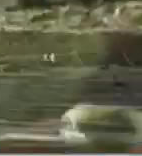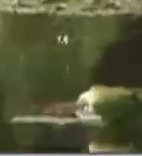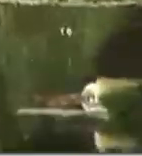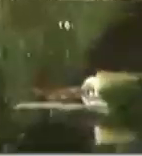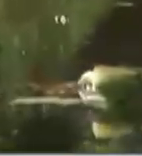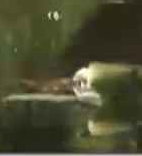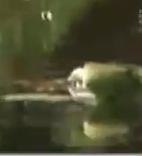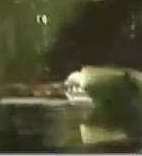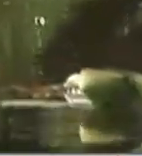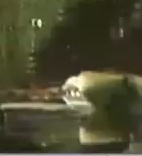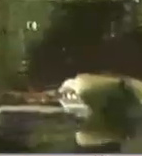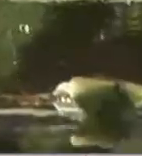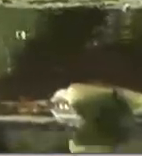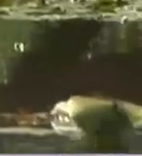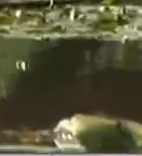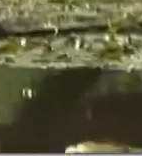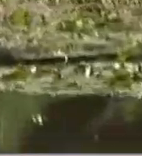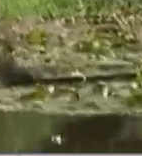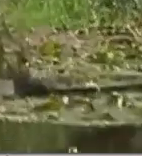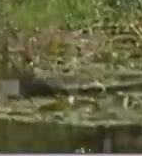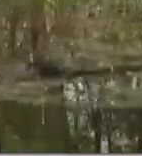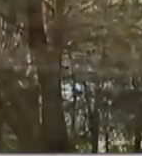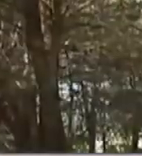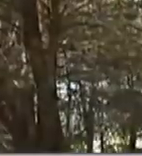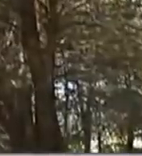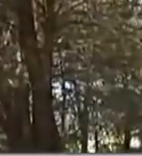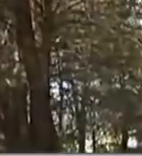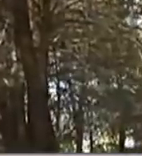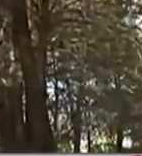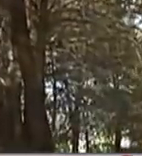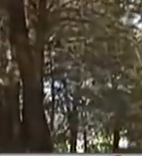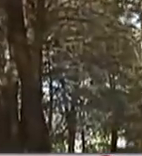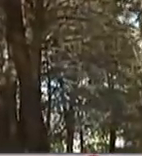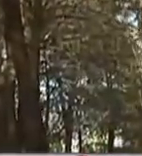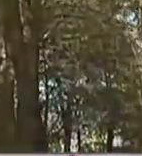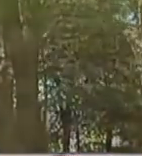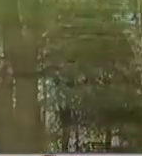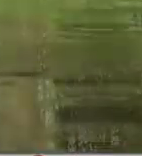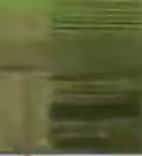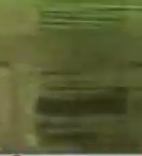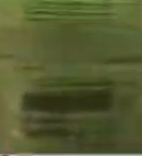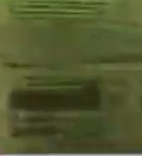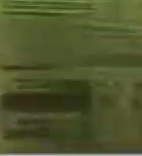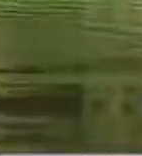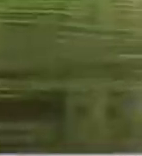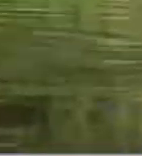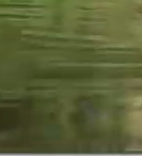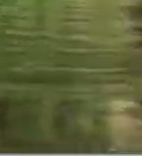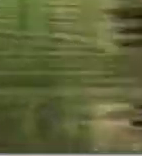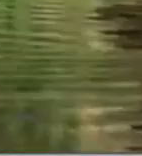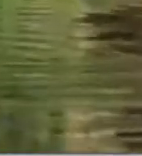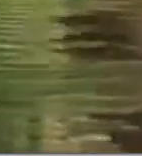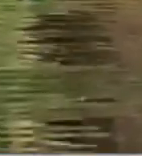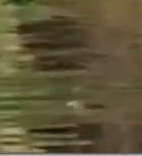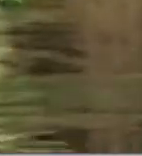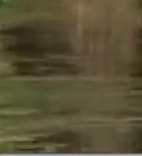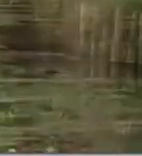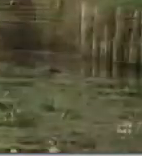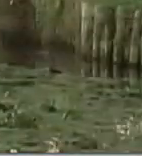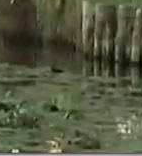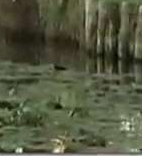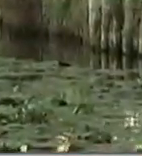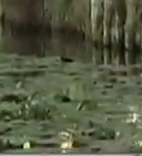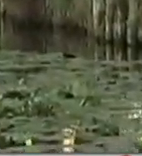temperatura, así como la recuperación de vida silvestre, son algunos de los beneficios. Para vivir en armonía con el lugar que